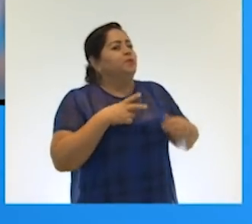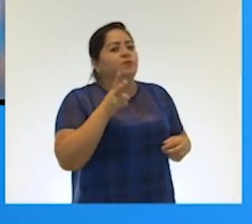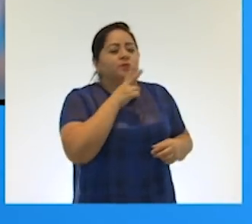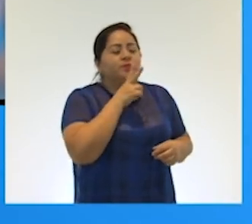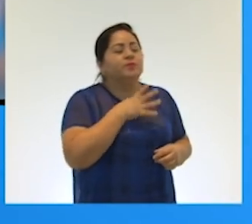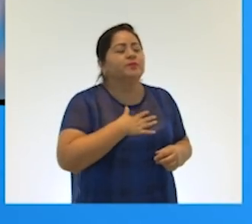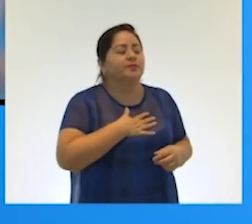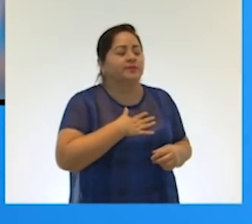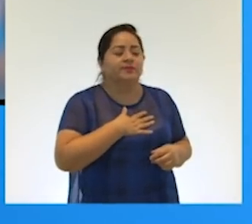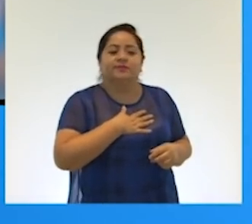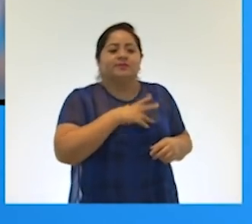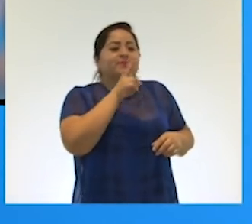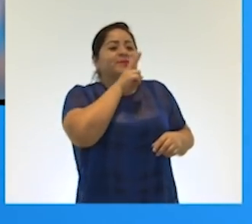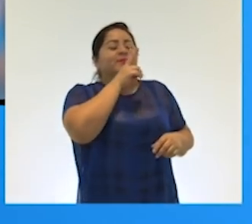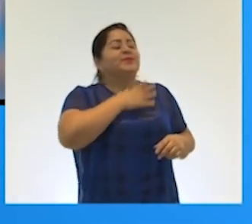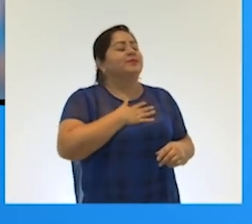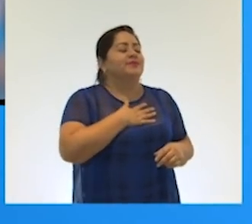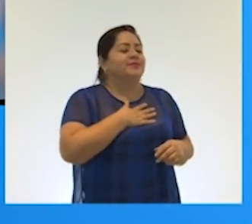Ay, respira, Staff.